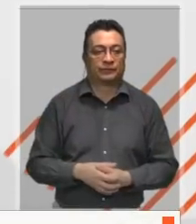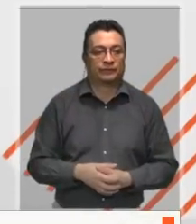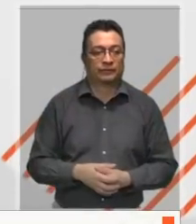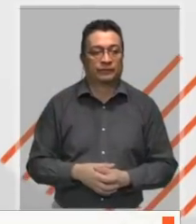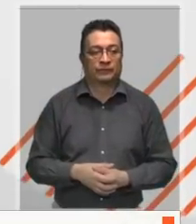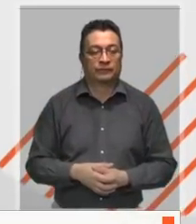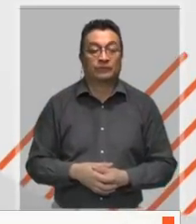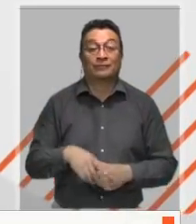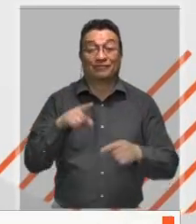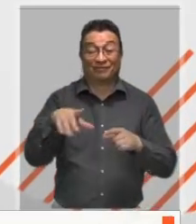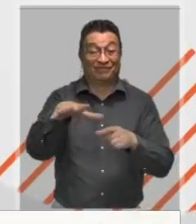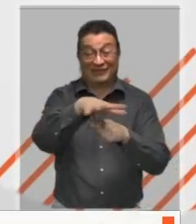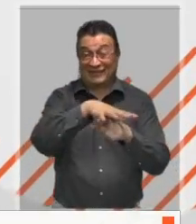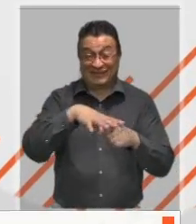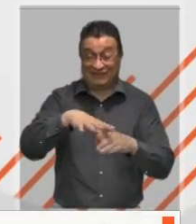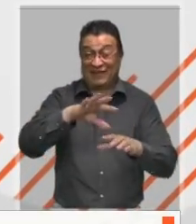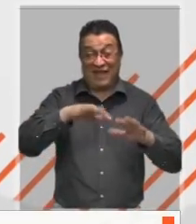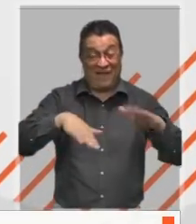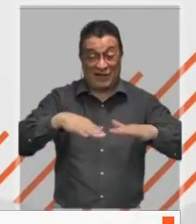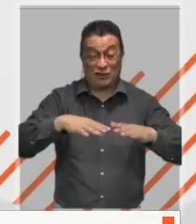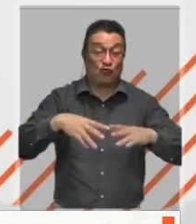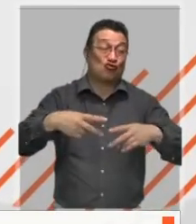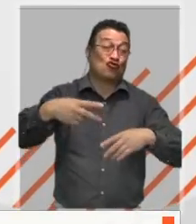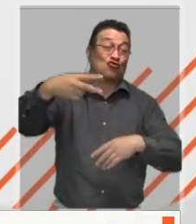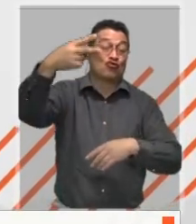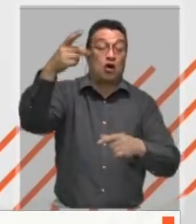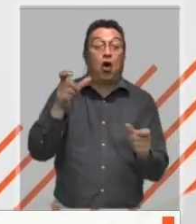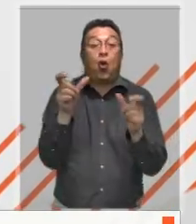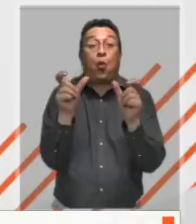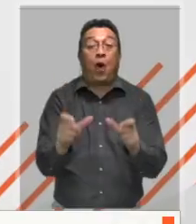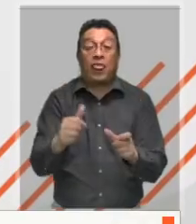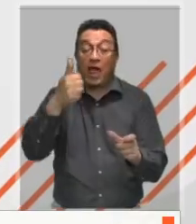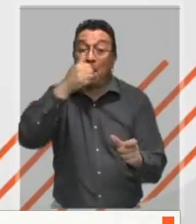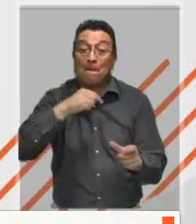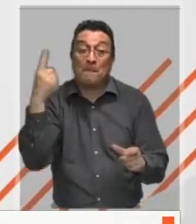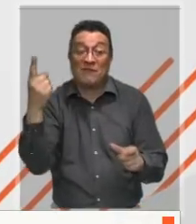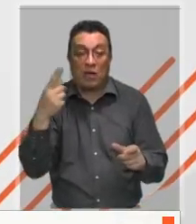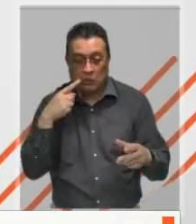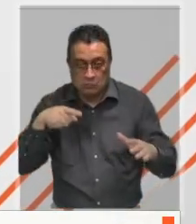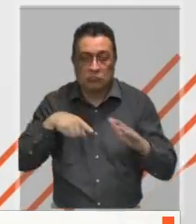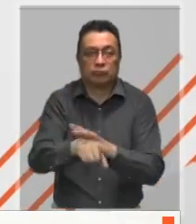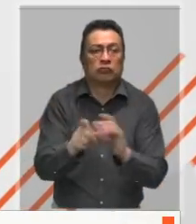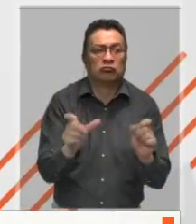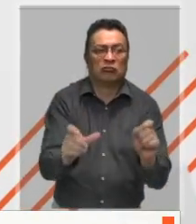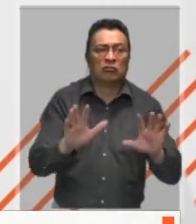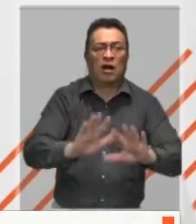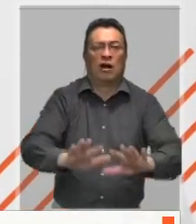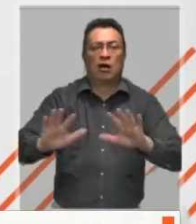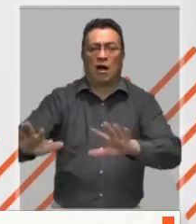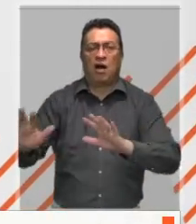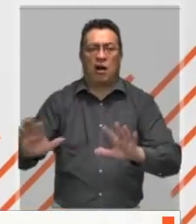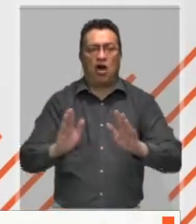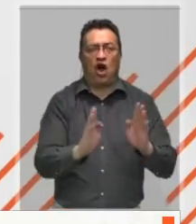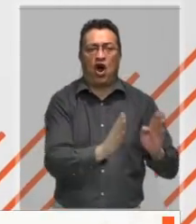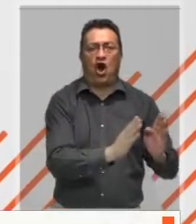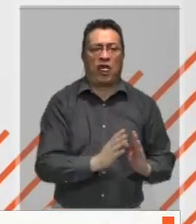en un escenario que a veces se desborda, guardias privados interceden para mantener el orden en la cuadra.